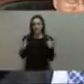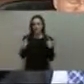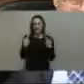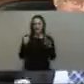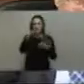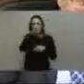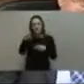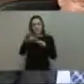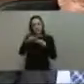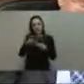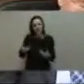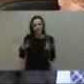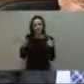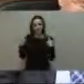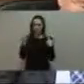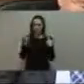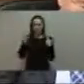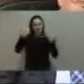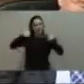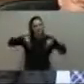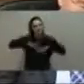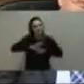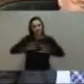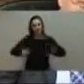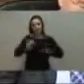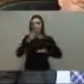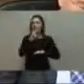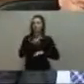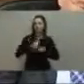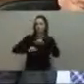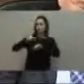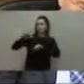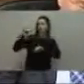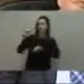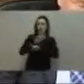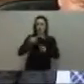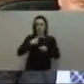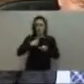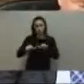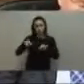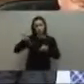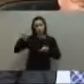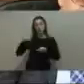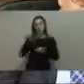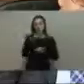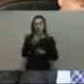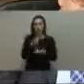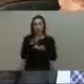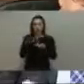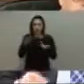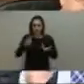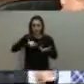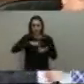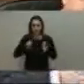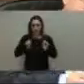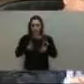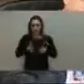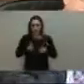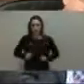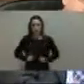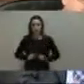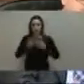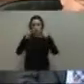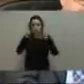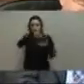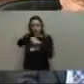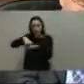bien. Y no me vale de decir no se vaya usted para atrás. Es que me tengo que ir para atrás porque evidentemente acabamos de empezar con infraestructuras o acabo de